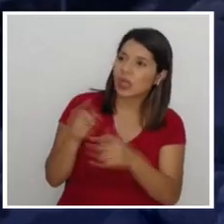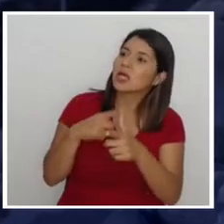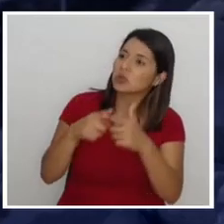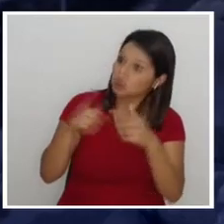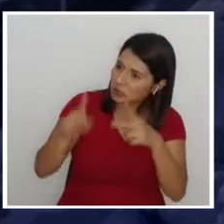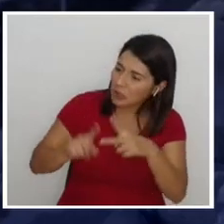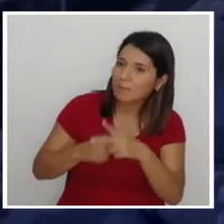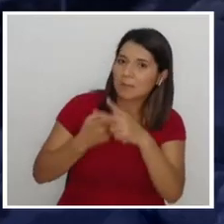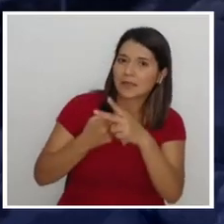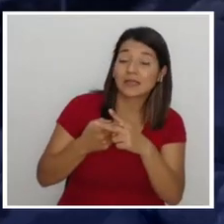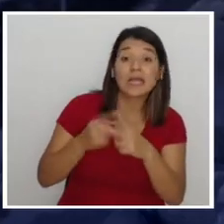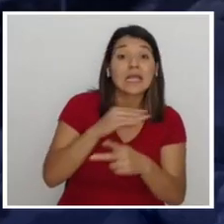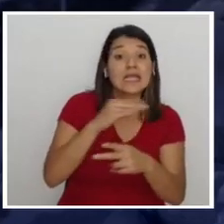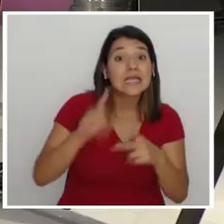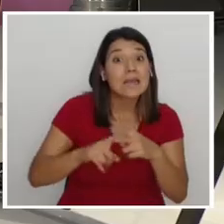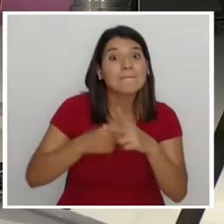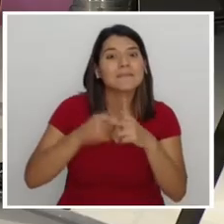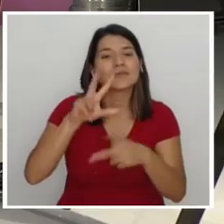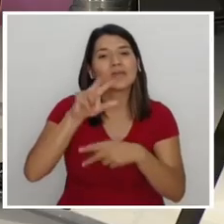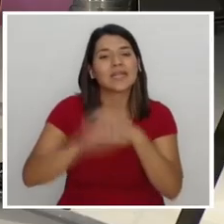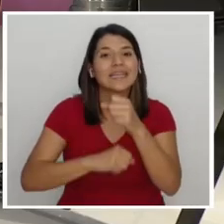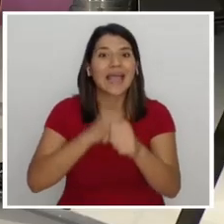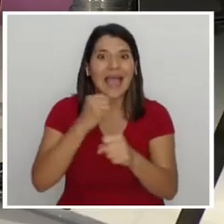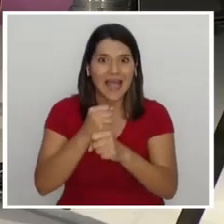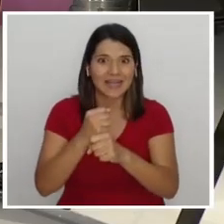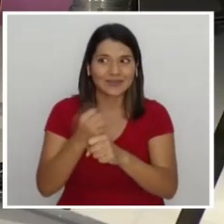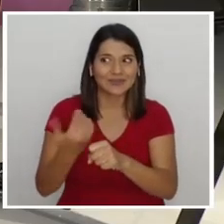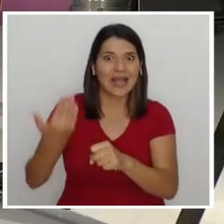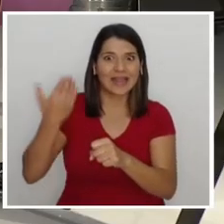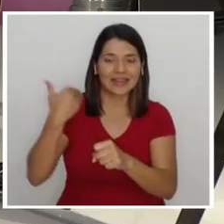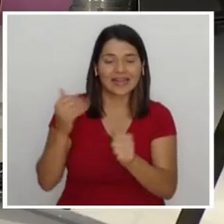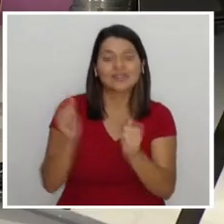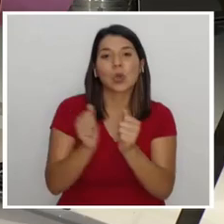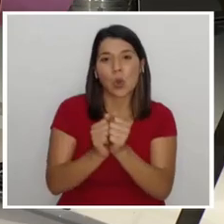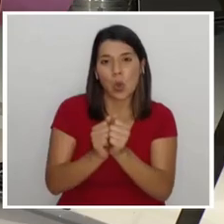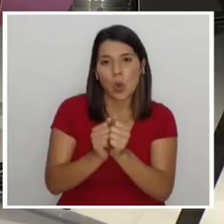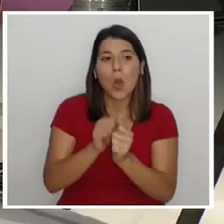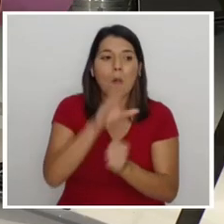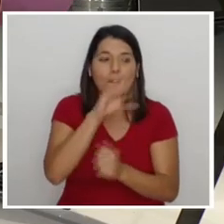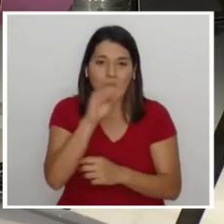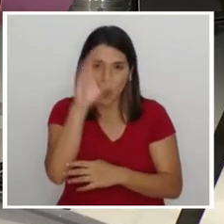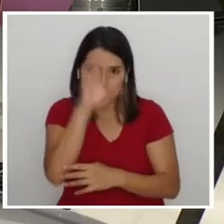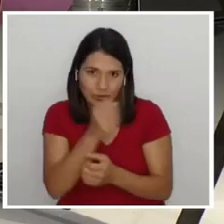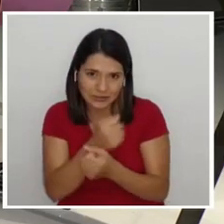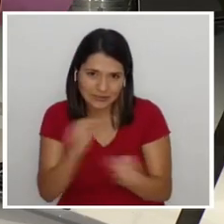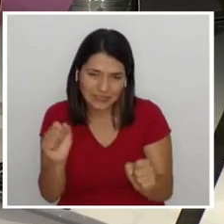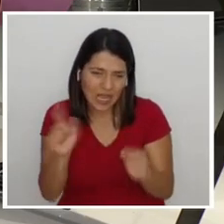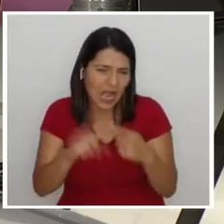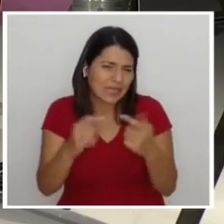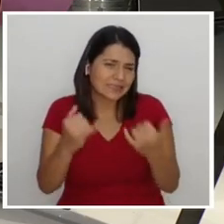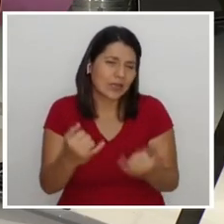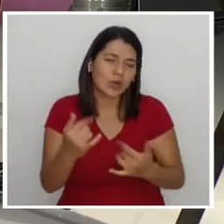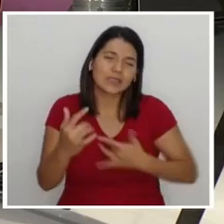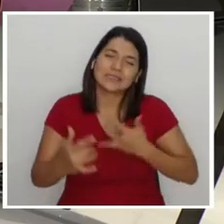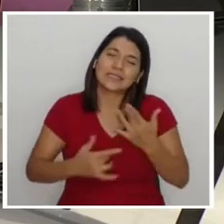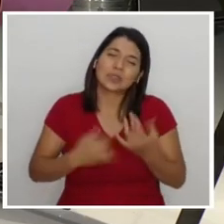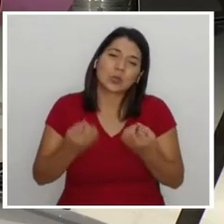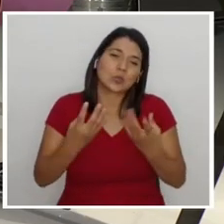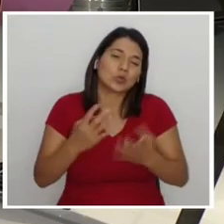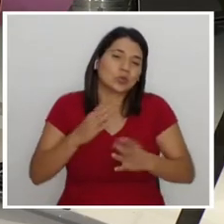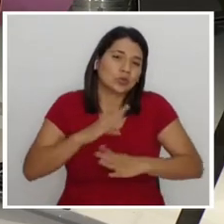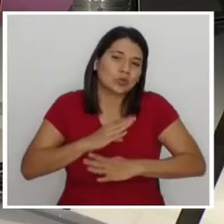años con el tema de perros de búsqueda y rescate. Una experiencia que hasta el día de hoy me genera mucha gratificación sin